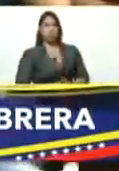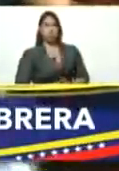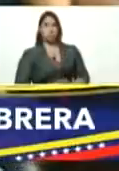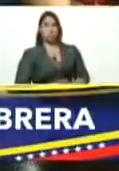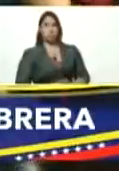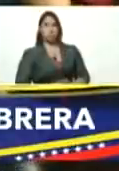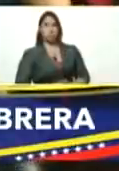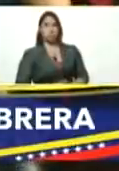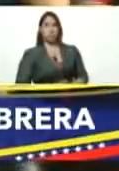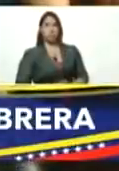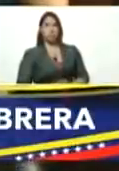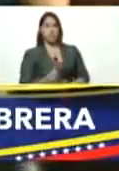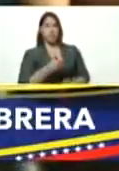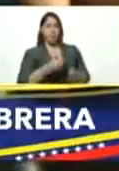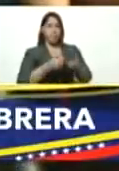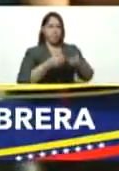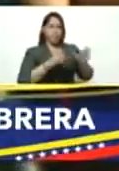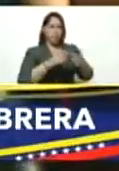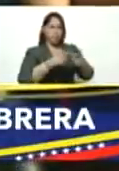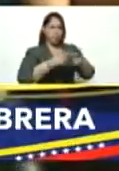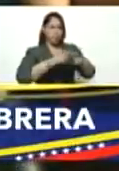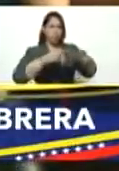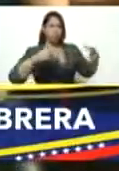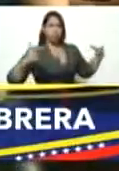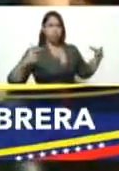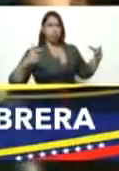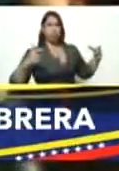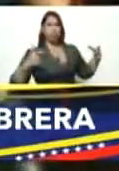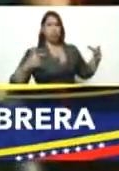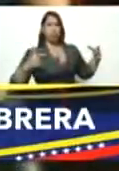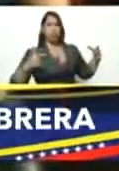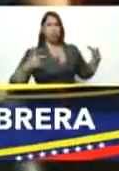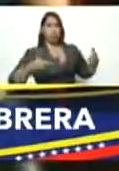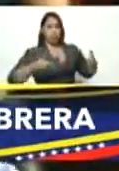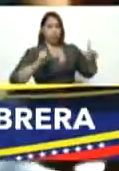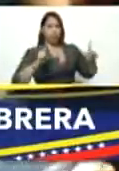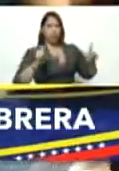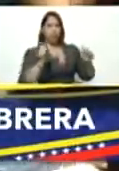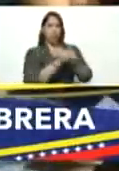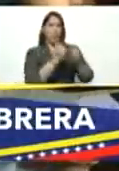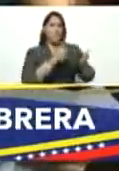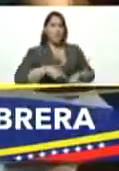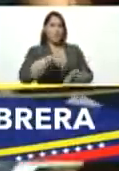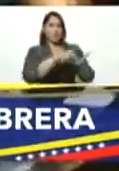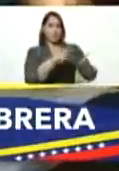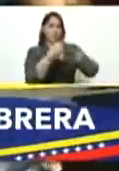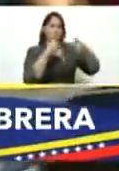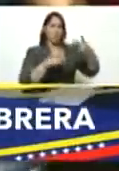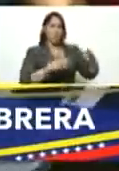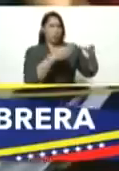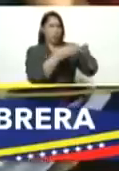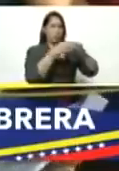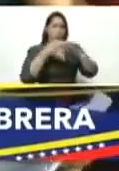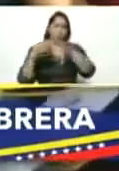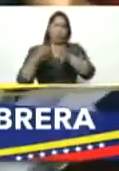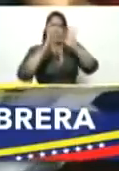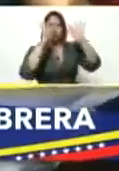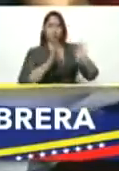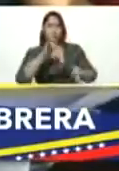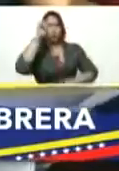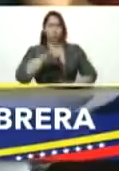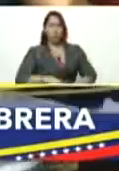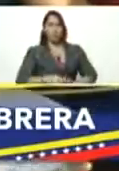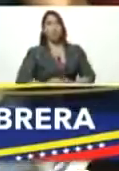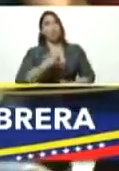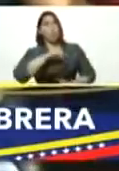lo más amplio posible con participación de la diferente forma organizativa y también